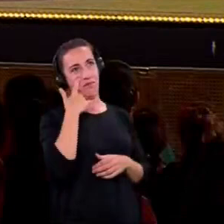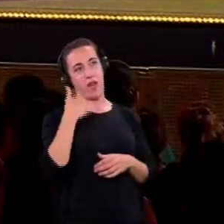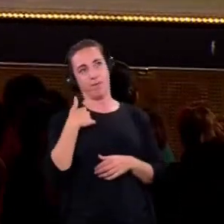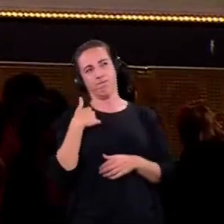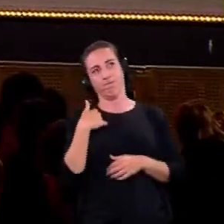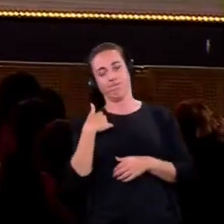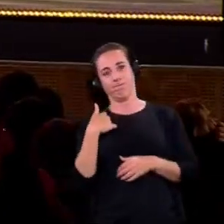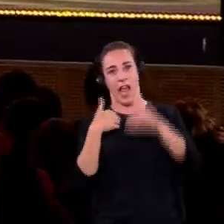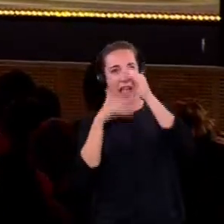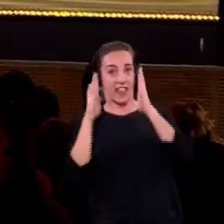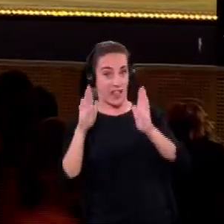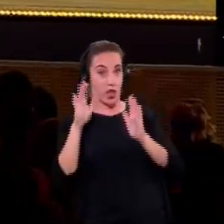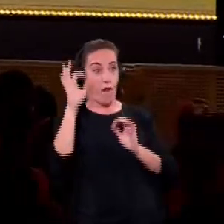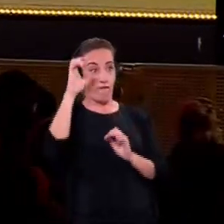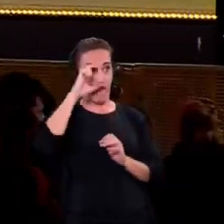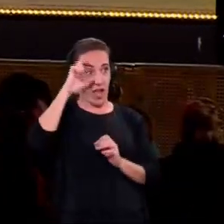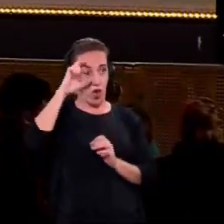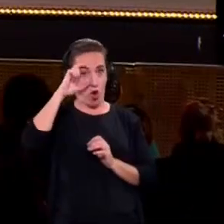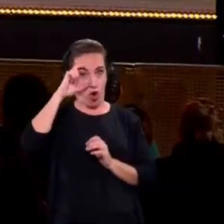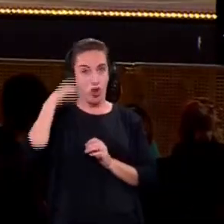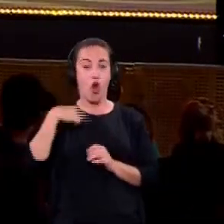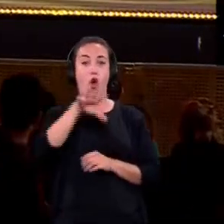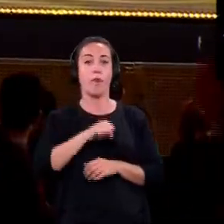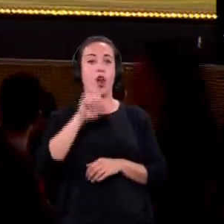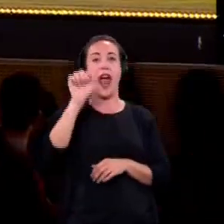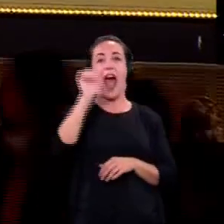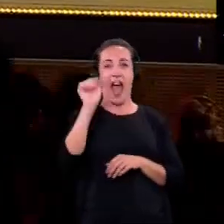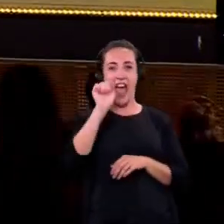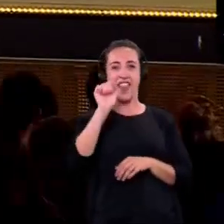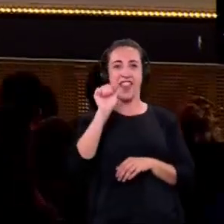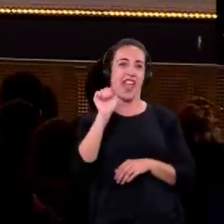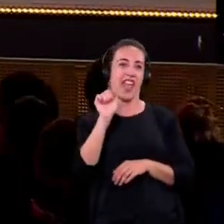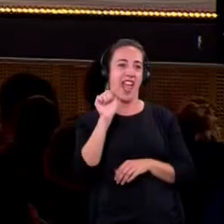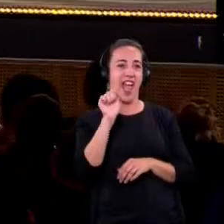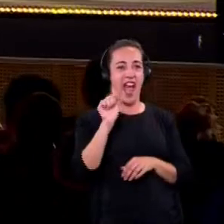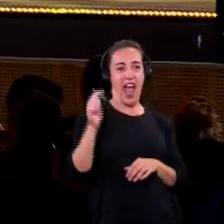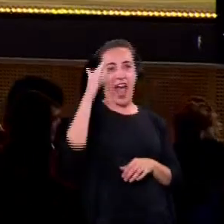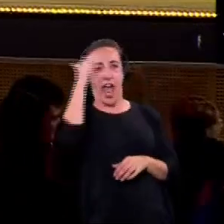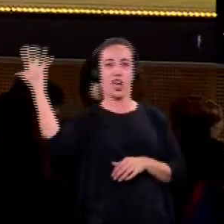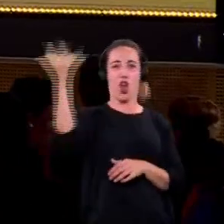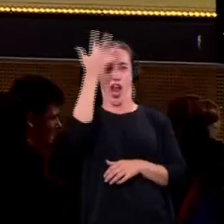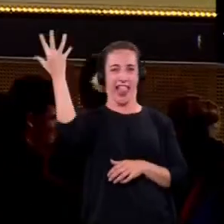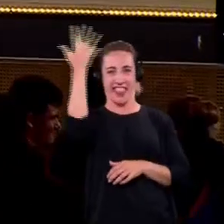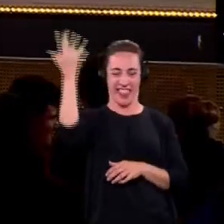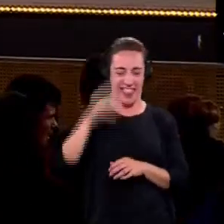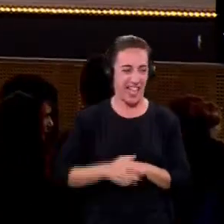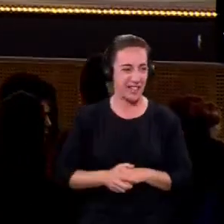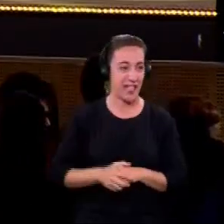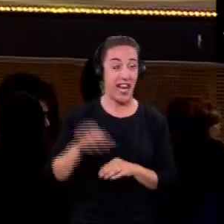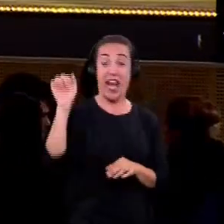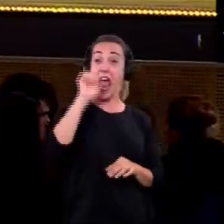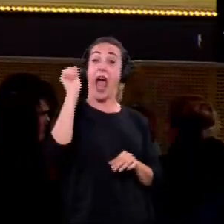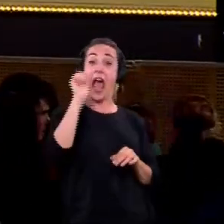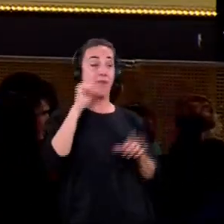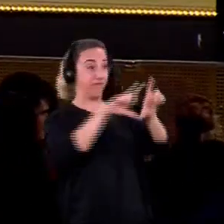caso al señor Feijóo, voy a comprar la A de arrogante. La A, señor presidente, tenemos